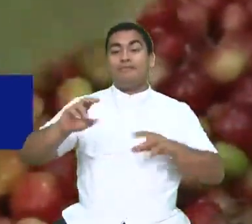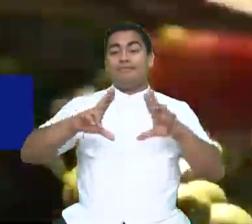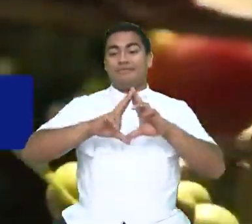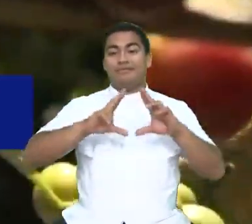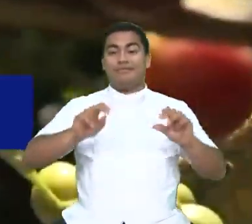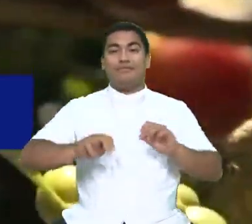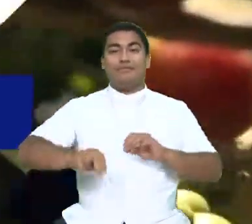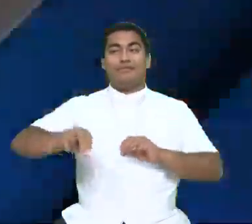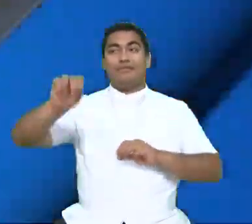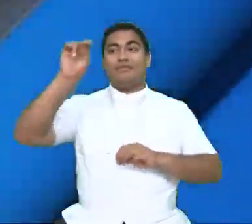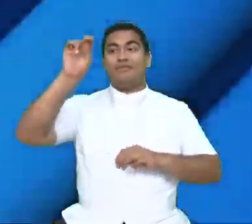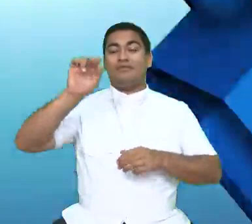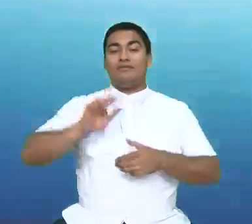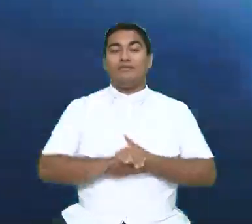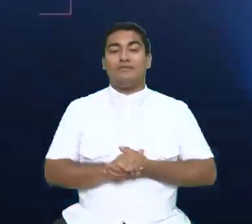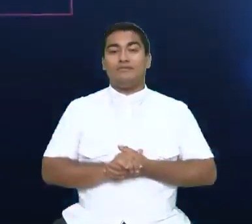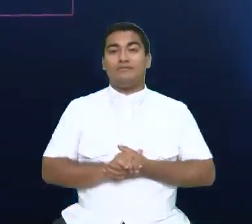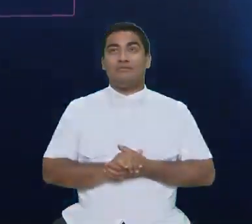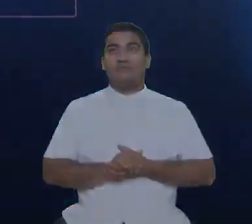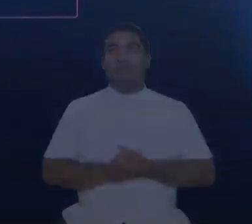Nicaragua.